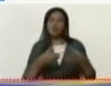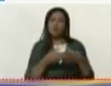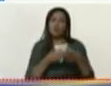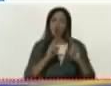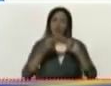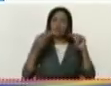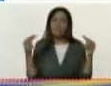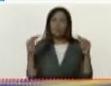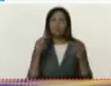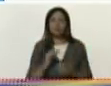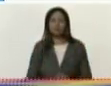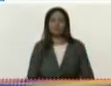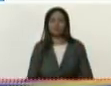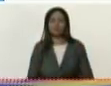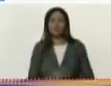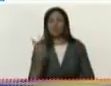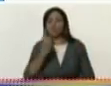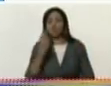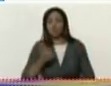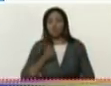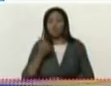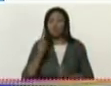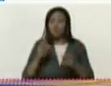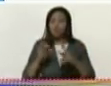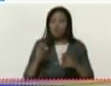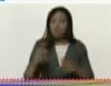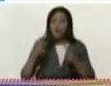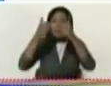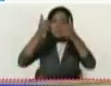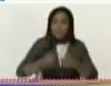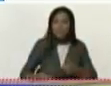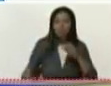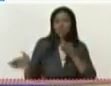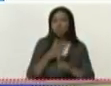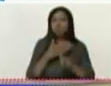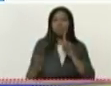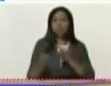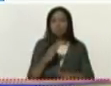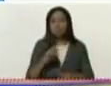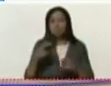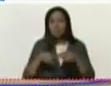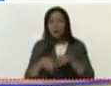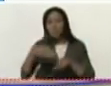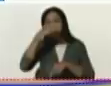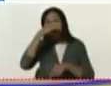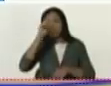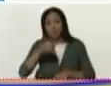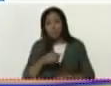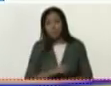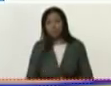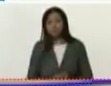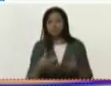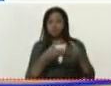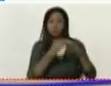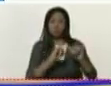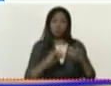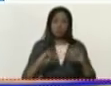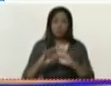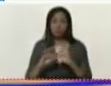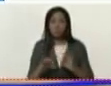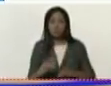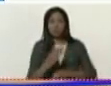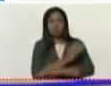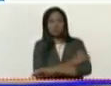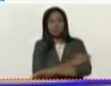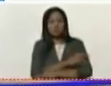Paz. En 2 oportunidades ha estado preso por violento, por terrorista. Forma parte de los grupos de extrema